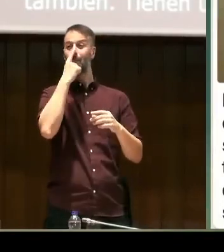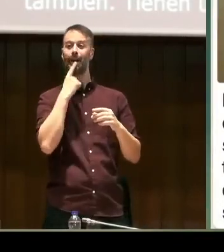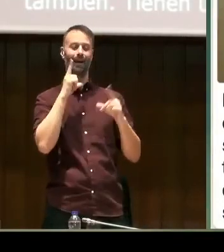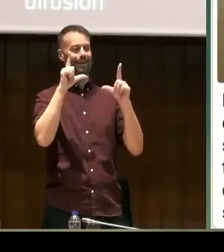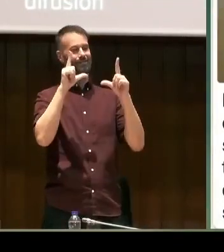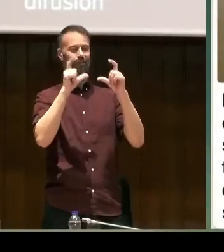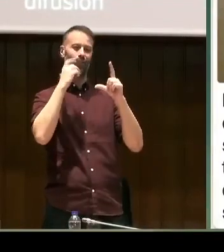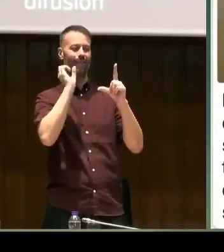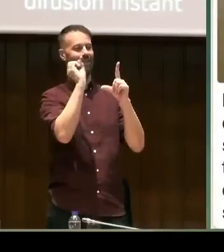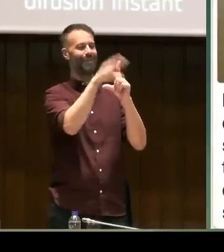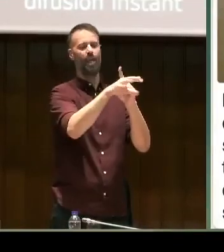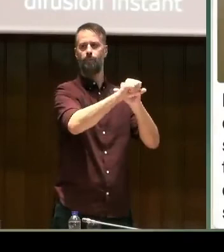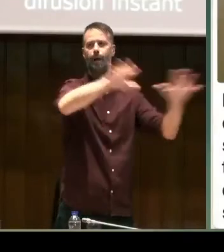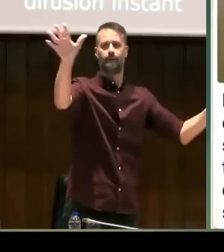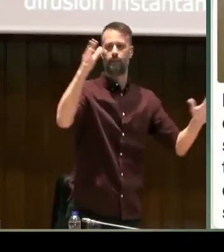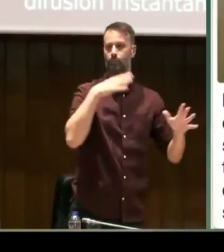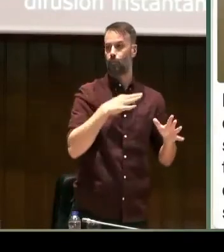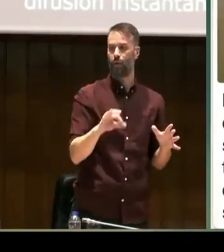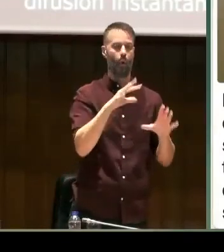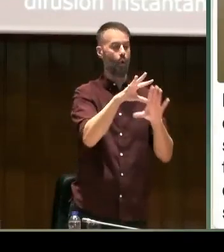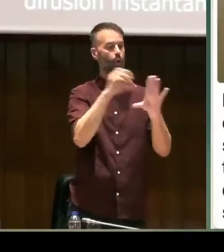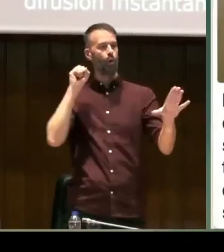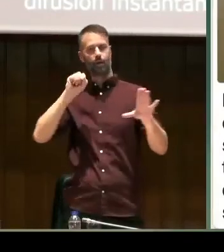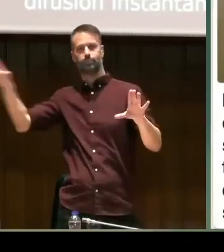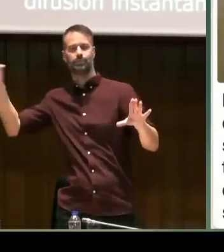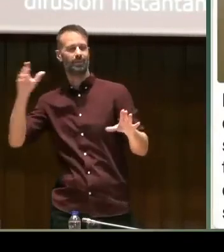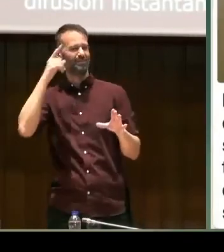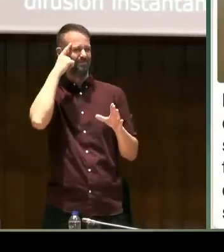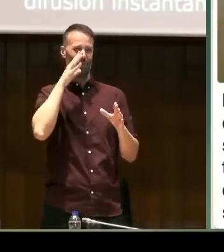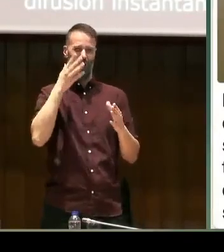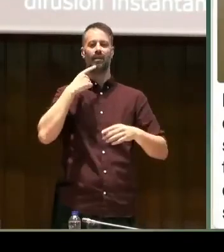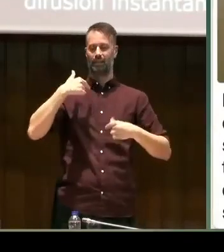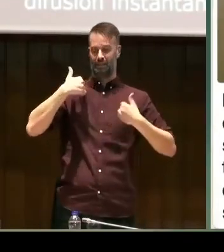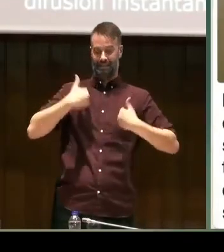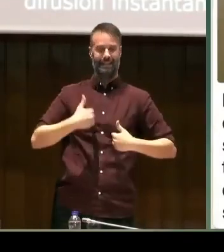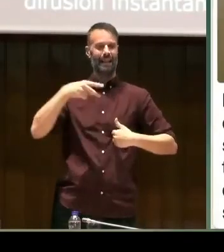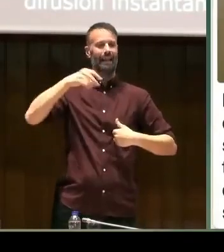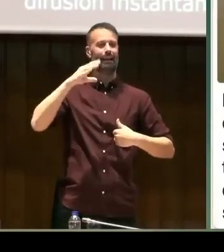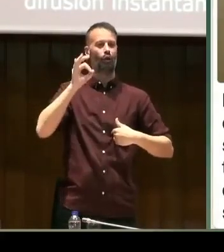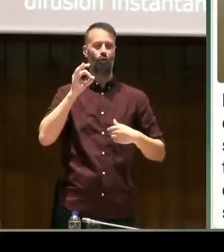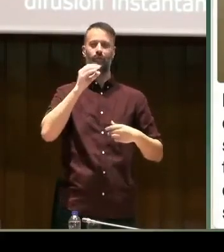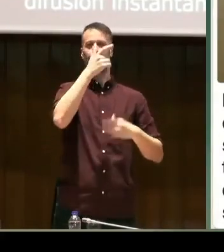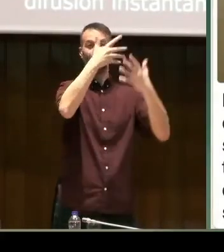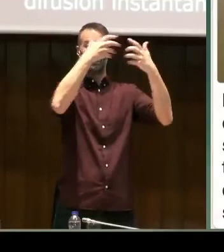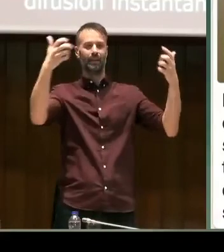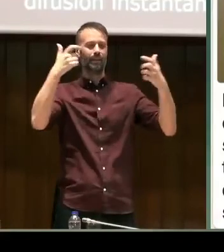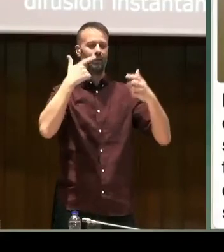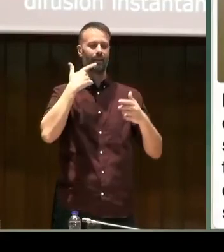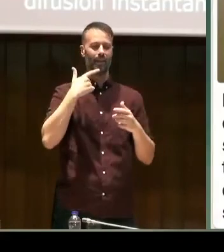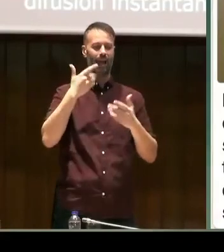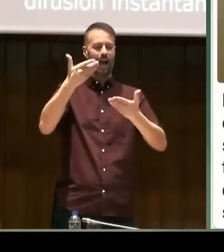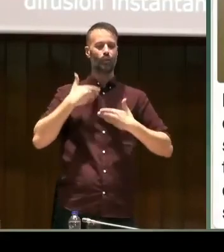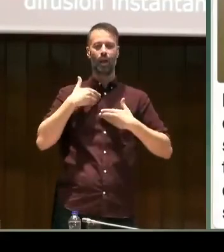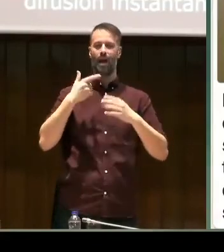comentaba el peligro de la utilización de las redes sociales y del poder de difusión. Dibujó un monigote al que